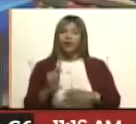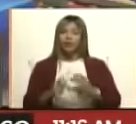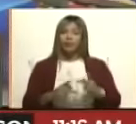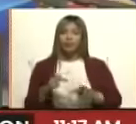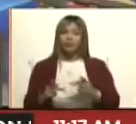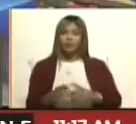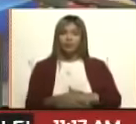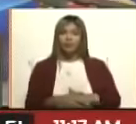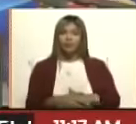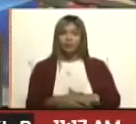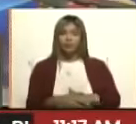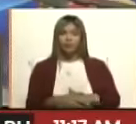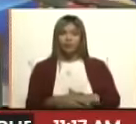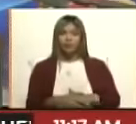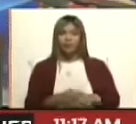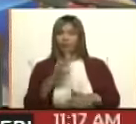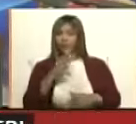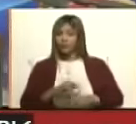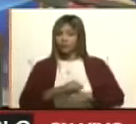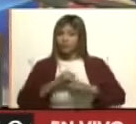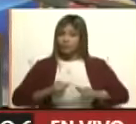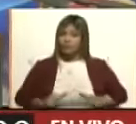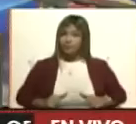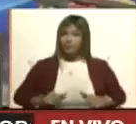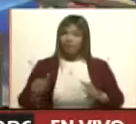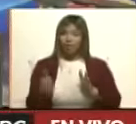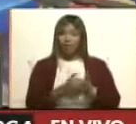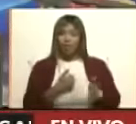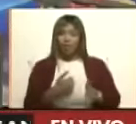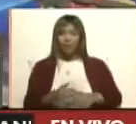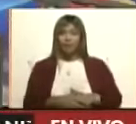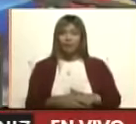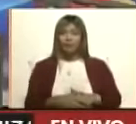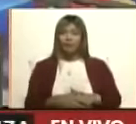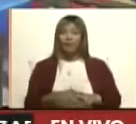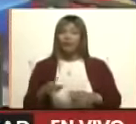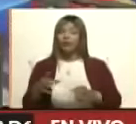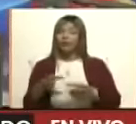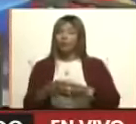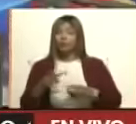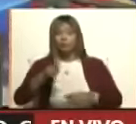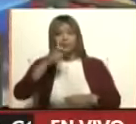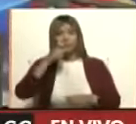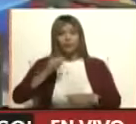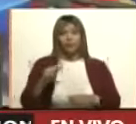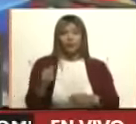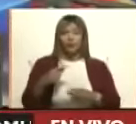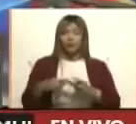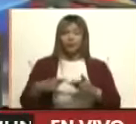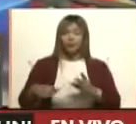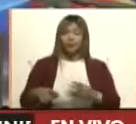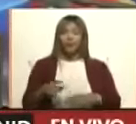proceso. Sin nuestra Fuerza Armada Nacional Bolivariana y los cuerpos de seguridad,